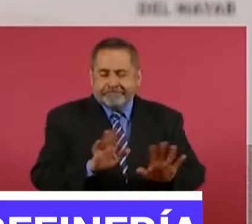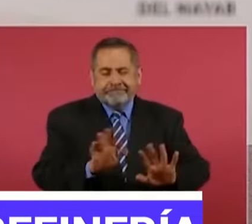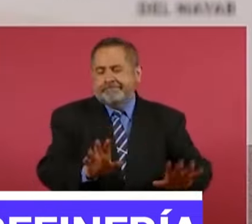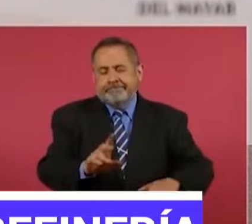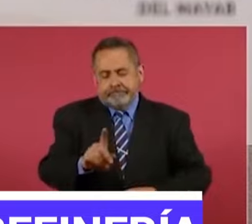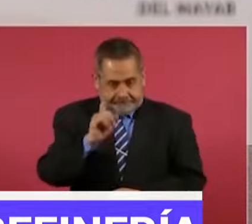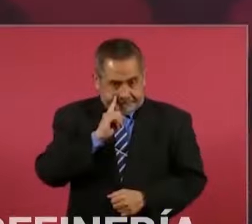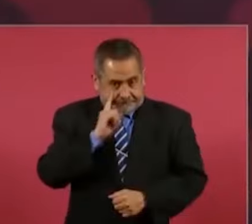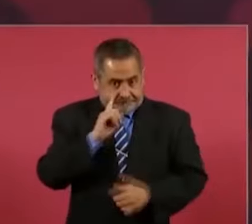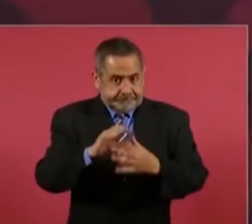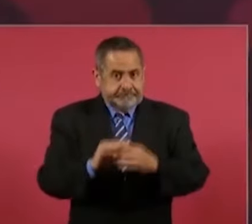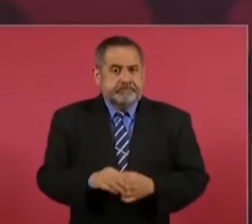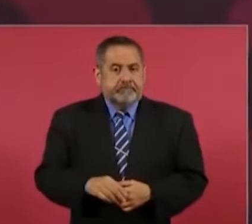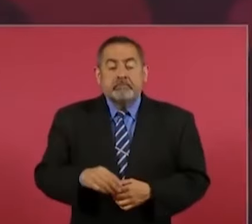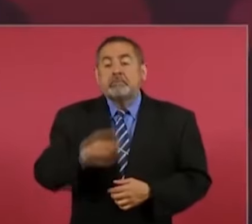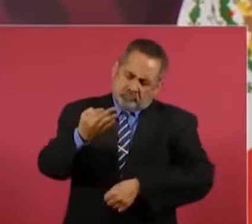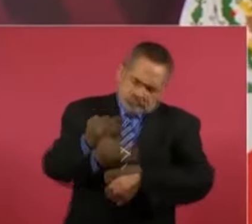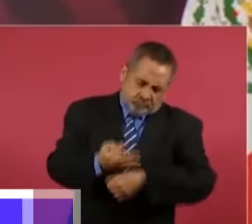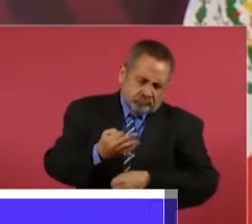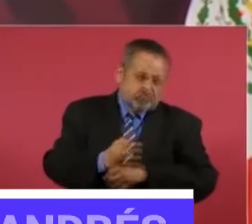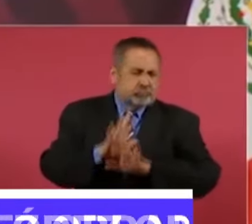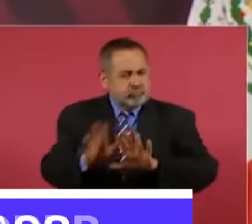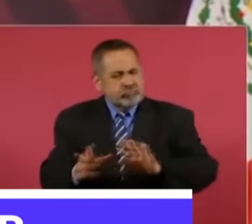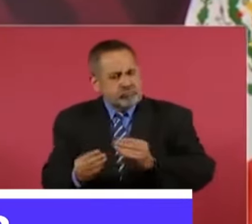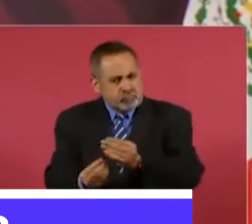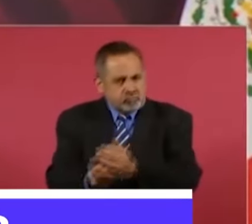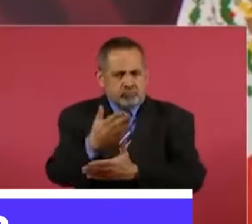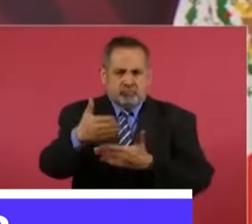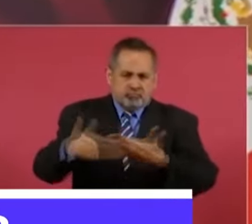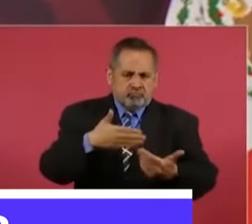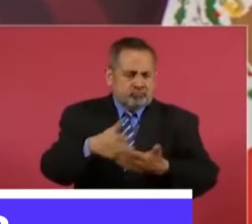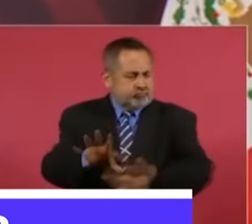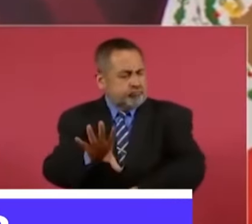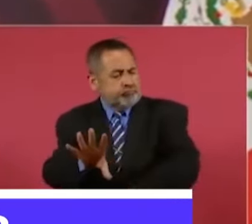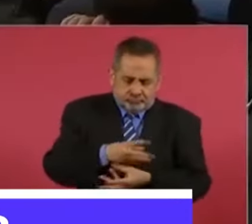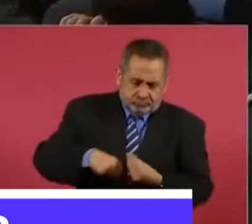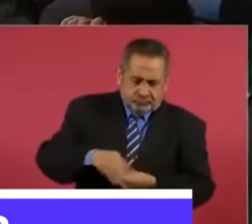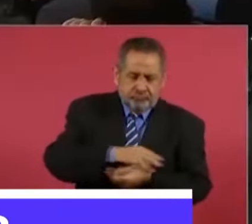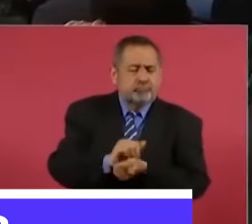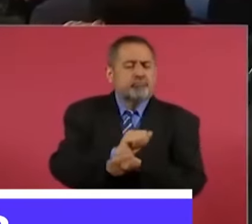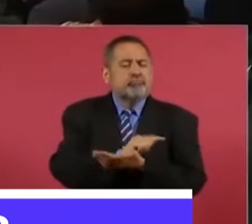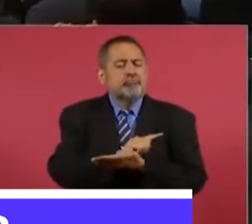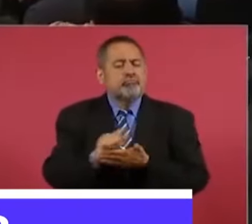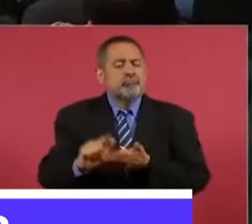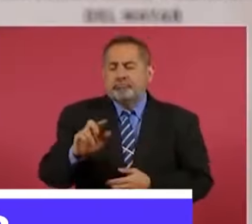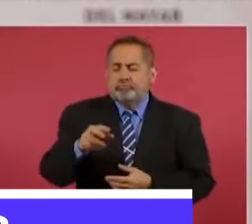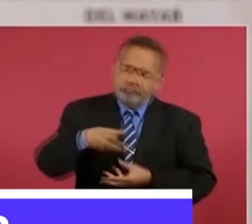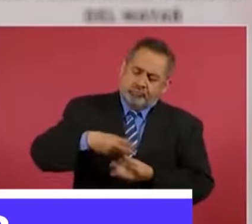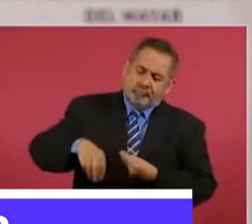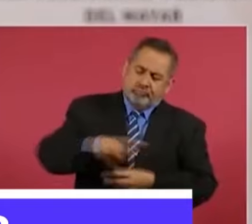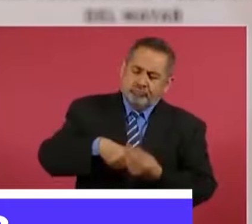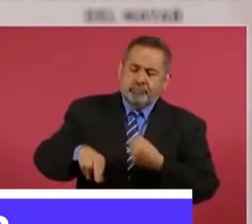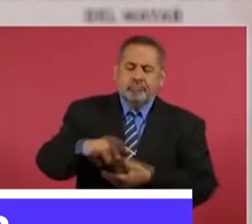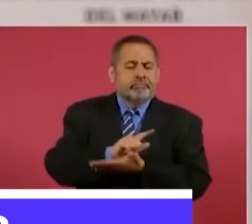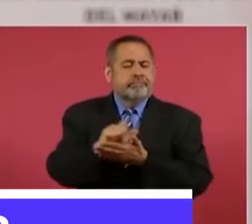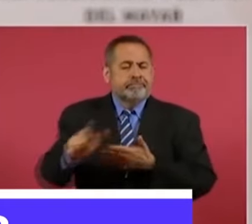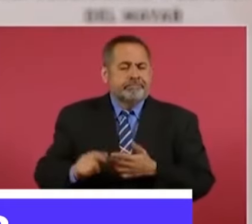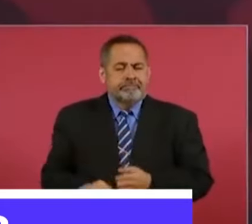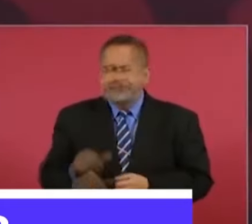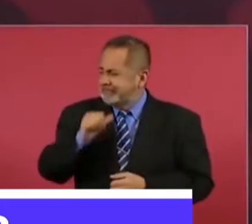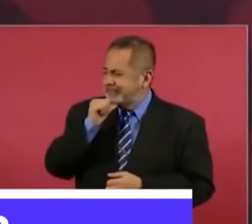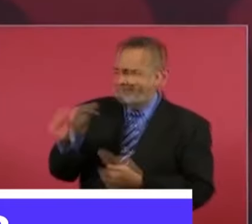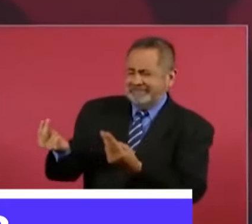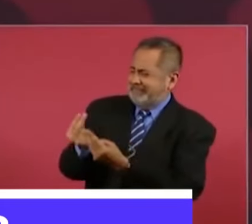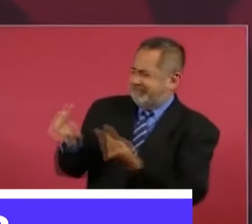ya estamos en la era de las energías renovables. Ya no